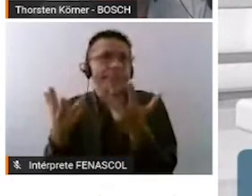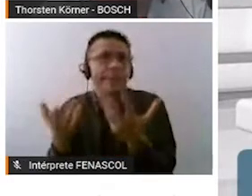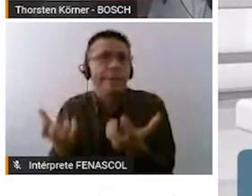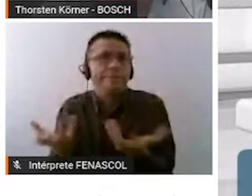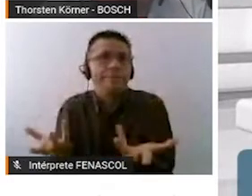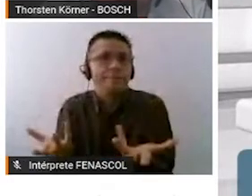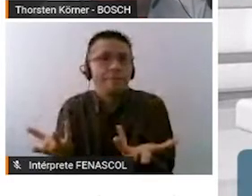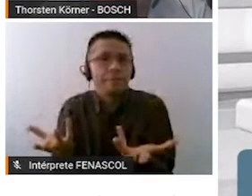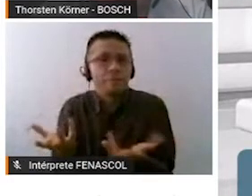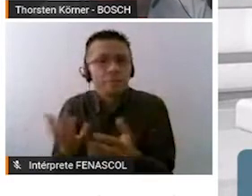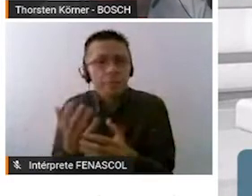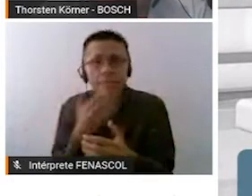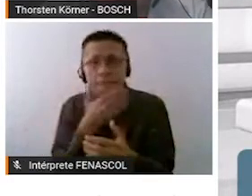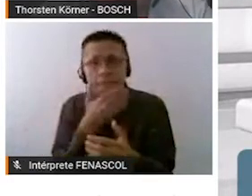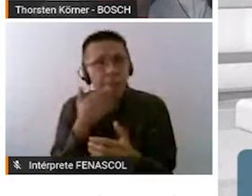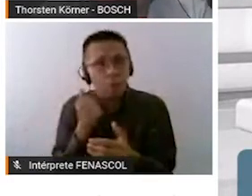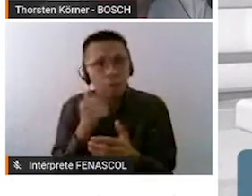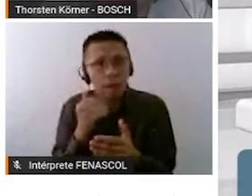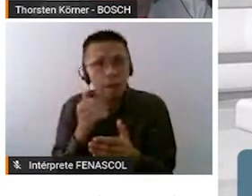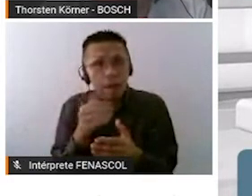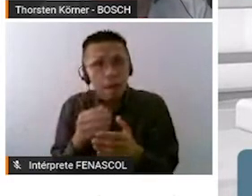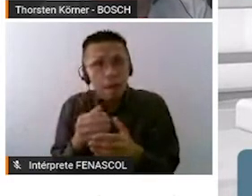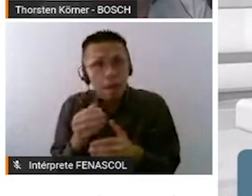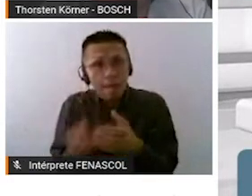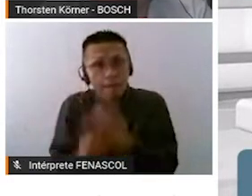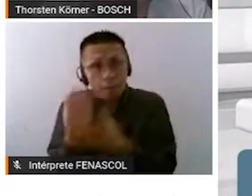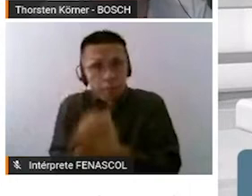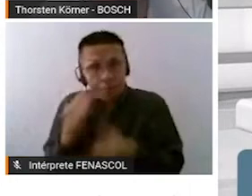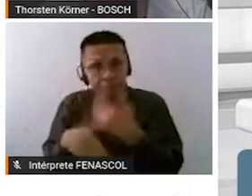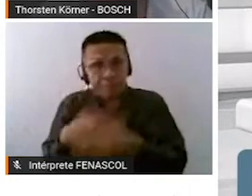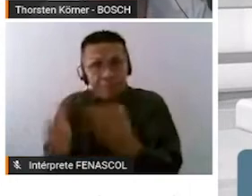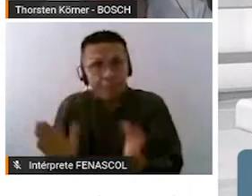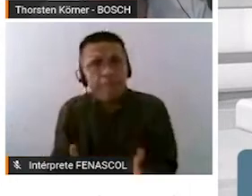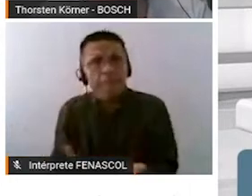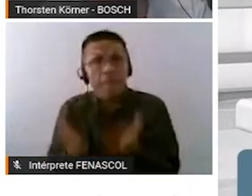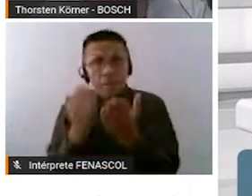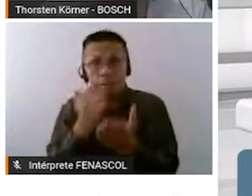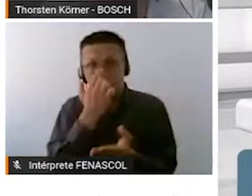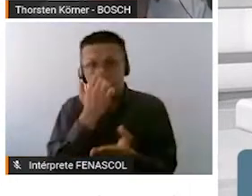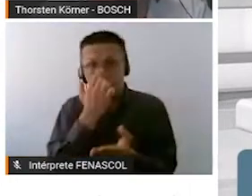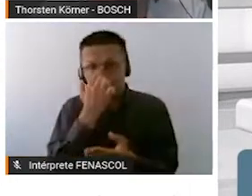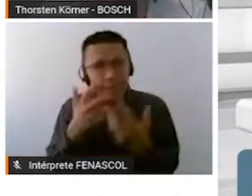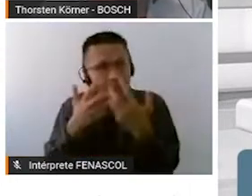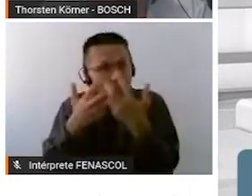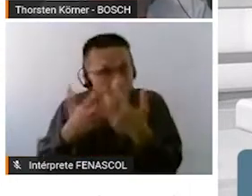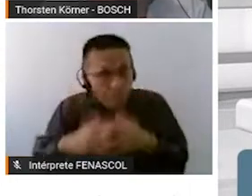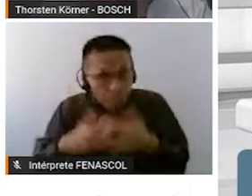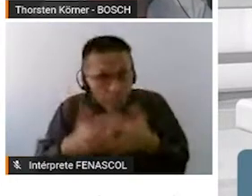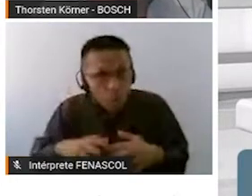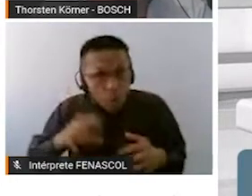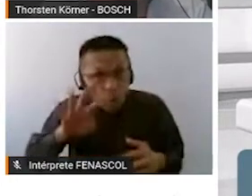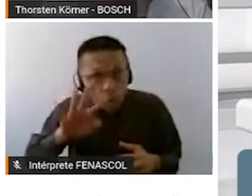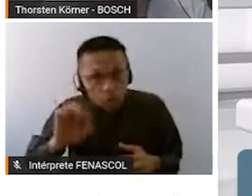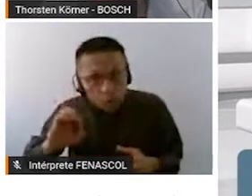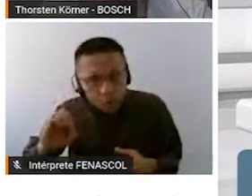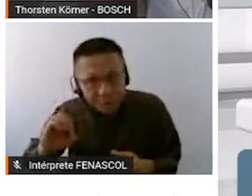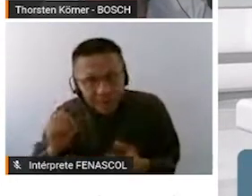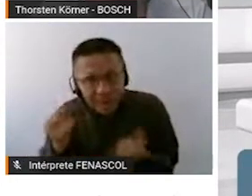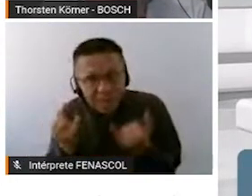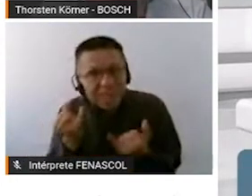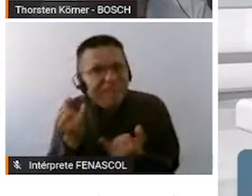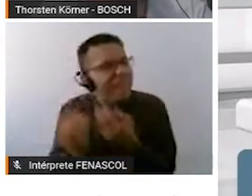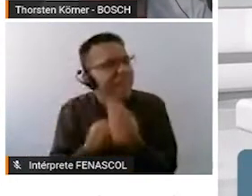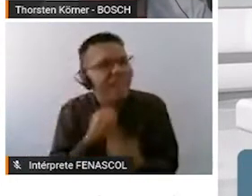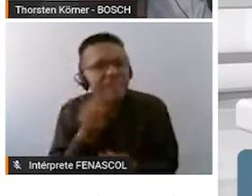mayor productividad. Lo que vamos a hacer ahora a través de la industria 4.0 es aplicar